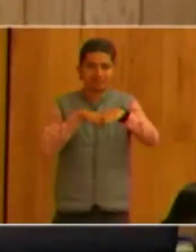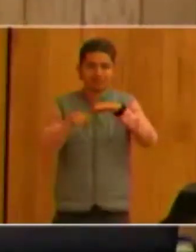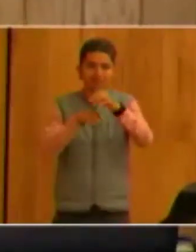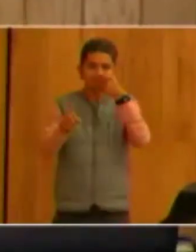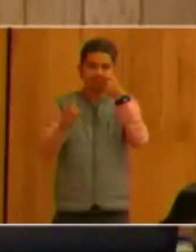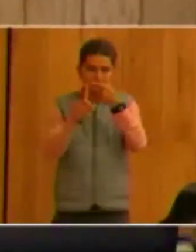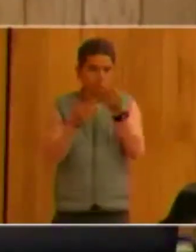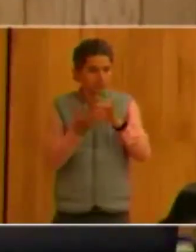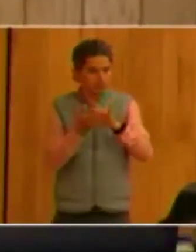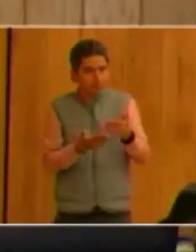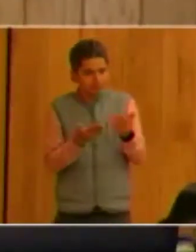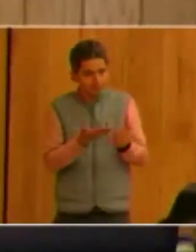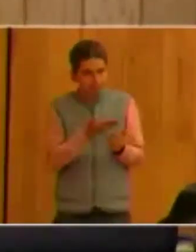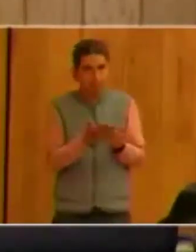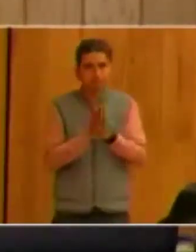Muchas gracias. Adelante.